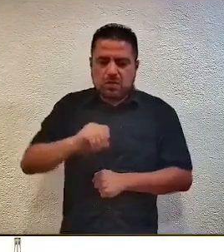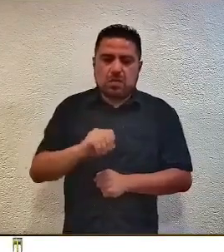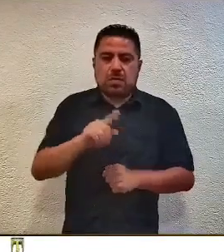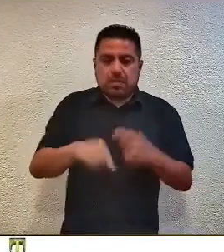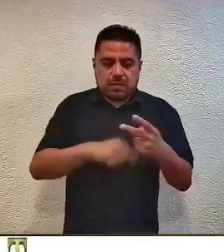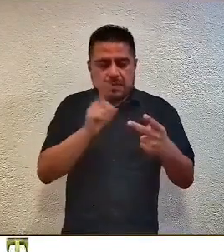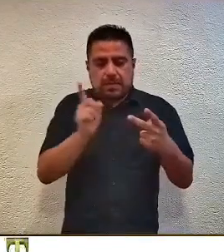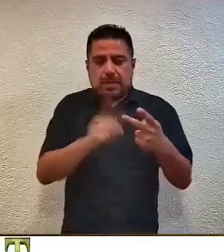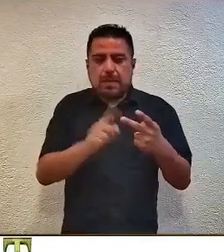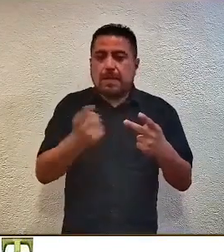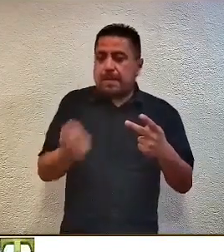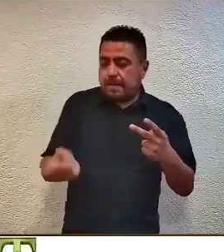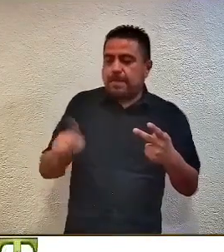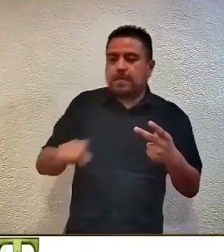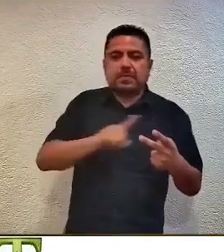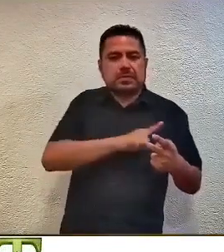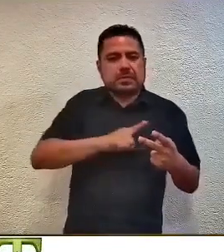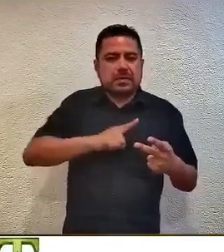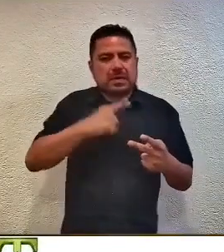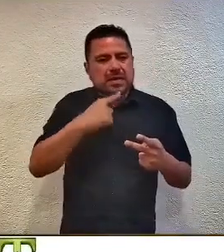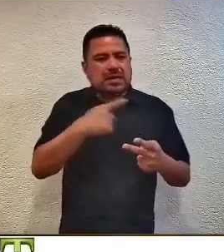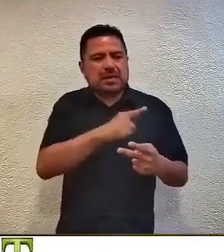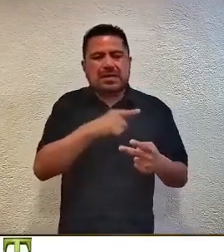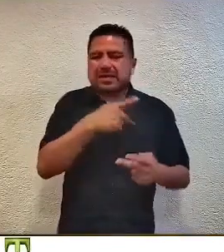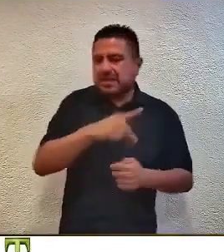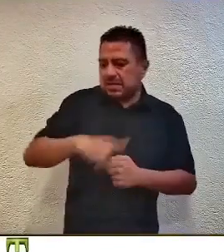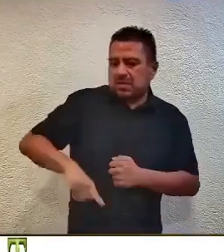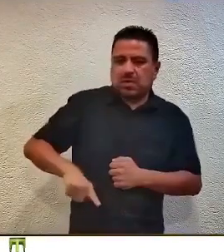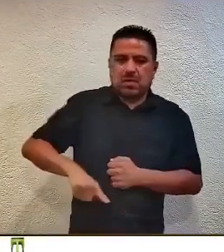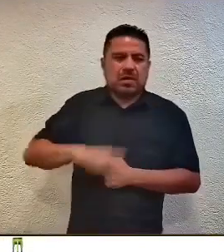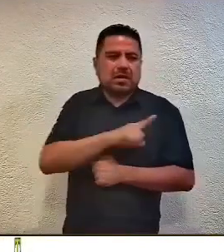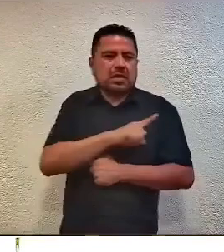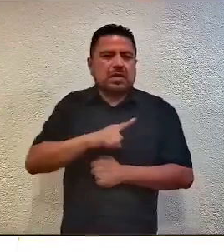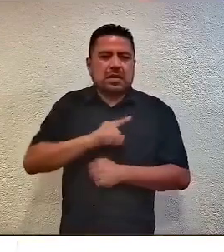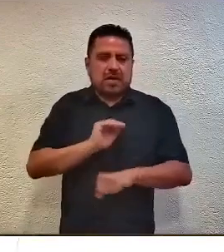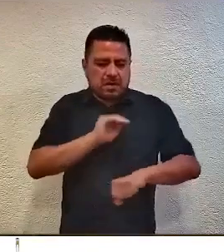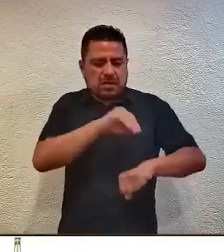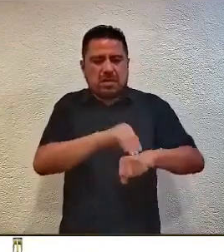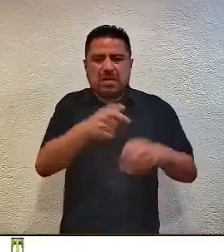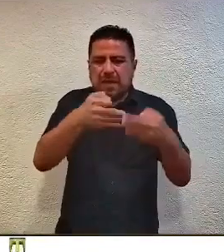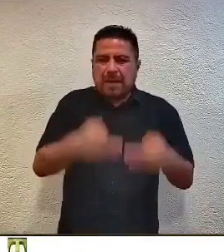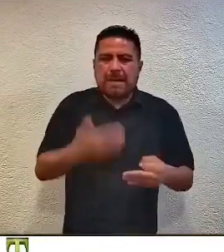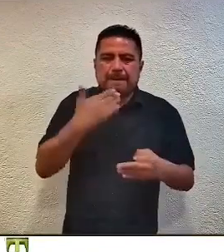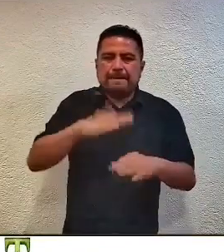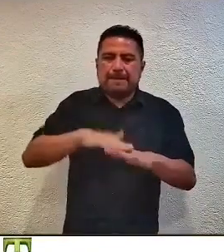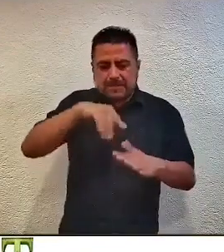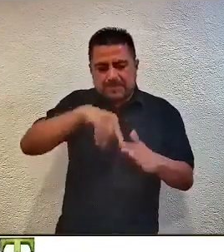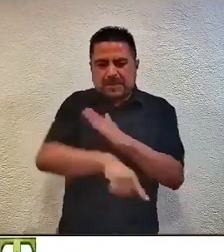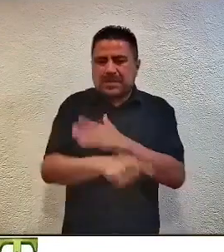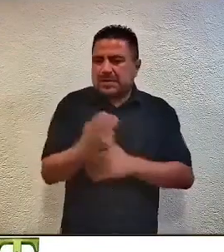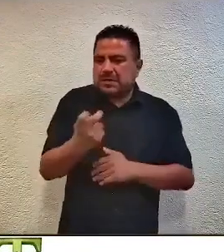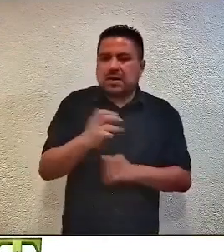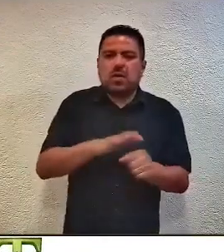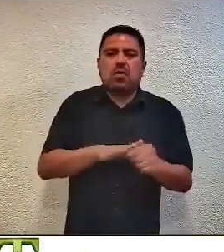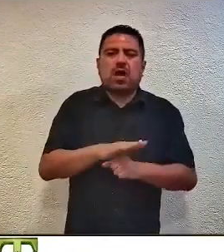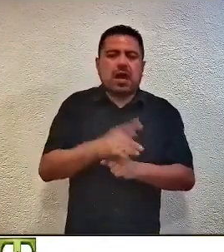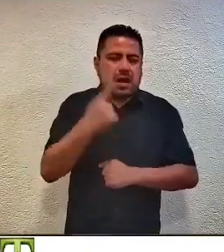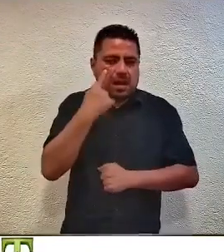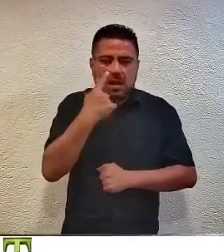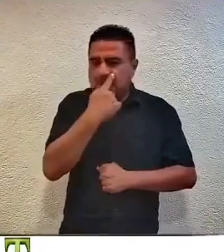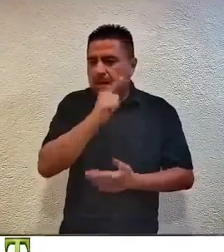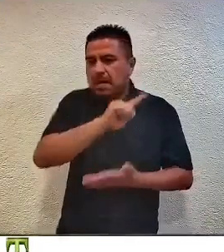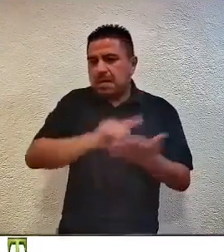Segundo, se ordena a la demandada y autoridad vinculada el cumplimiento de los efectos precisados en el fondo de este fallo bajo el apercibimiento de